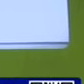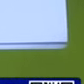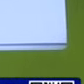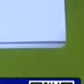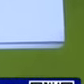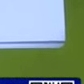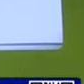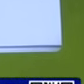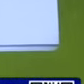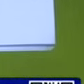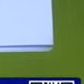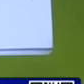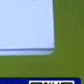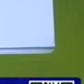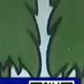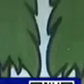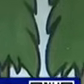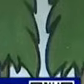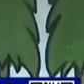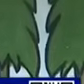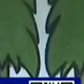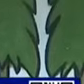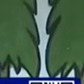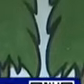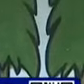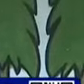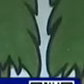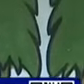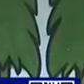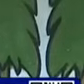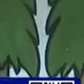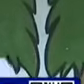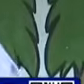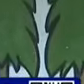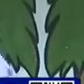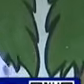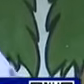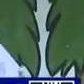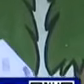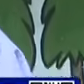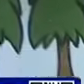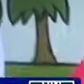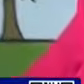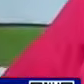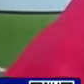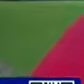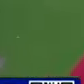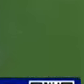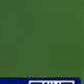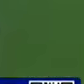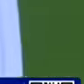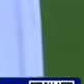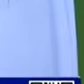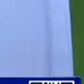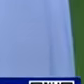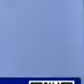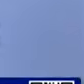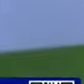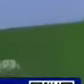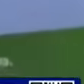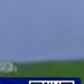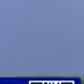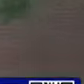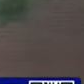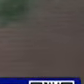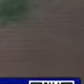sabían de este RUDE y lo han manejado el mismo para dos personas distintas, solo han cambiado el nombre. El tema de firma, de pie de firma, de dirección,